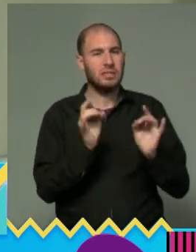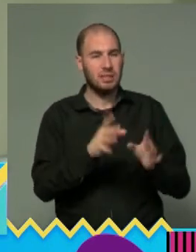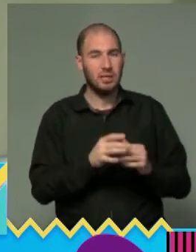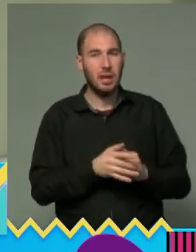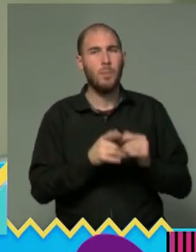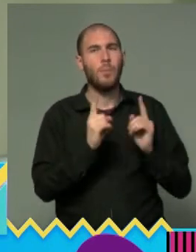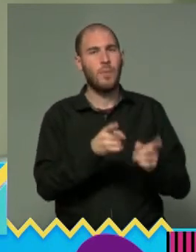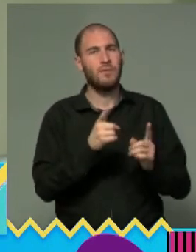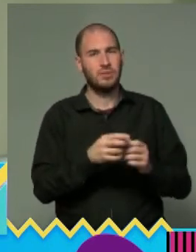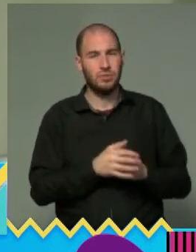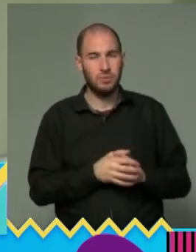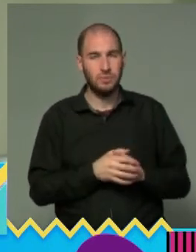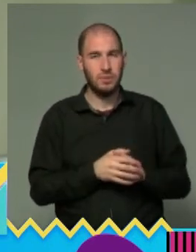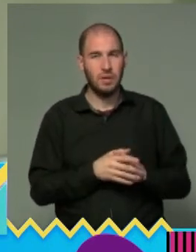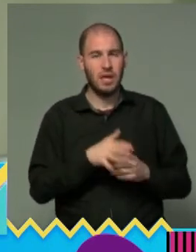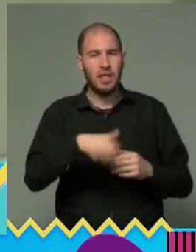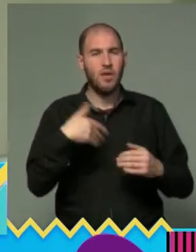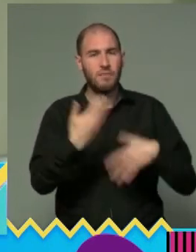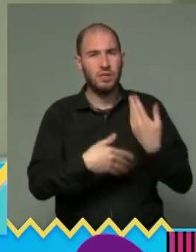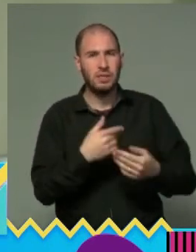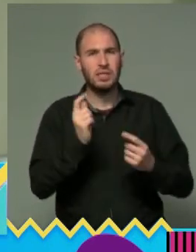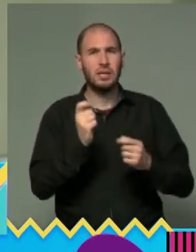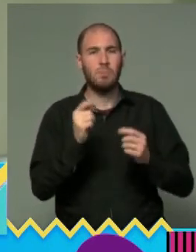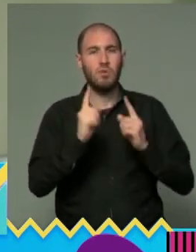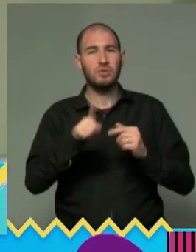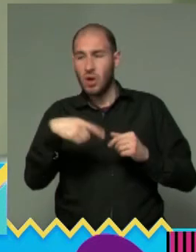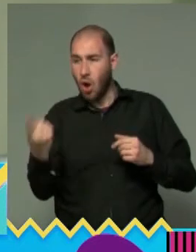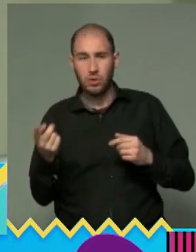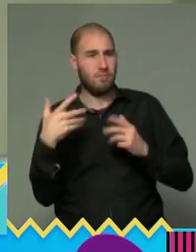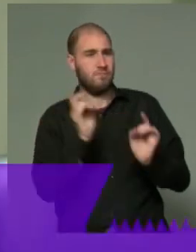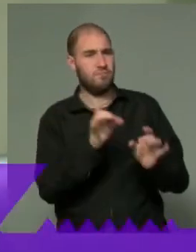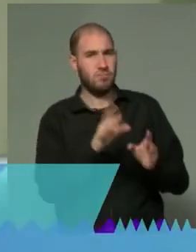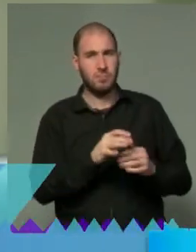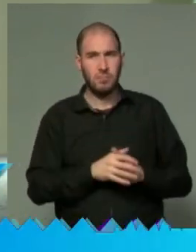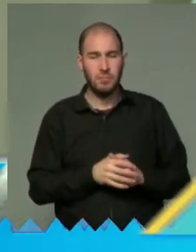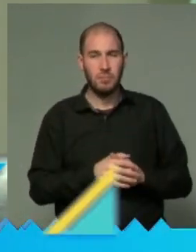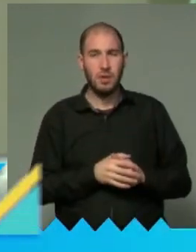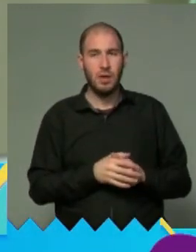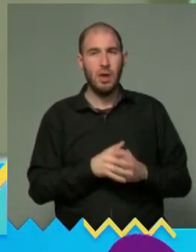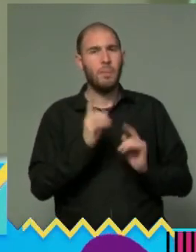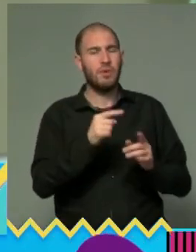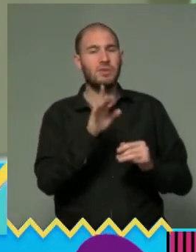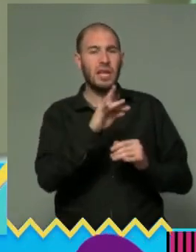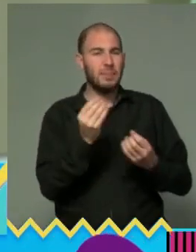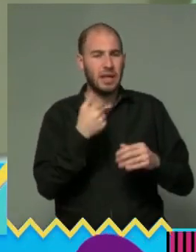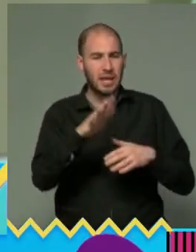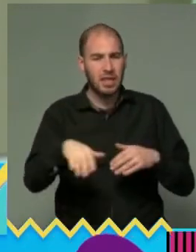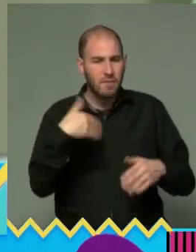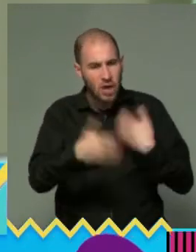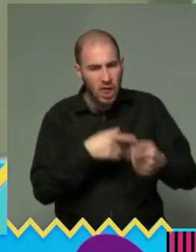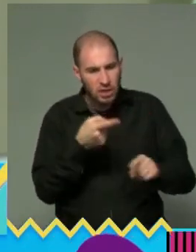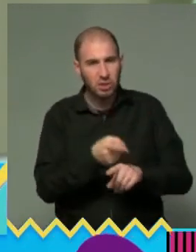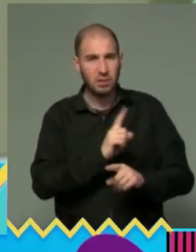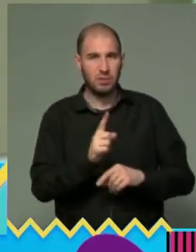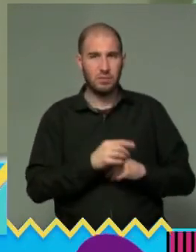un docente agreda a un niño van a ser el resto de los docentes. Los docentes no eligen la docencia para agredir